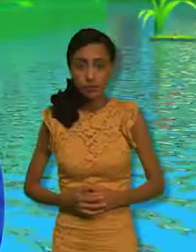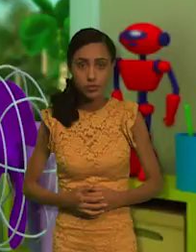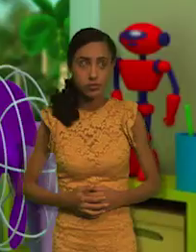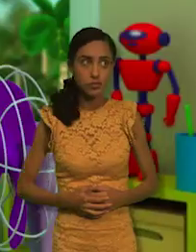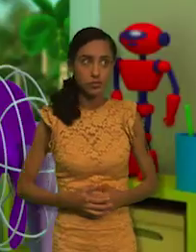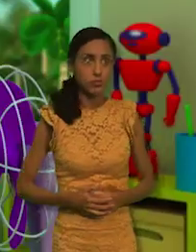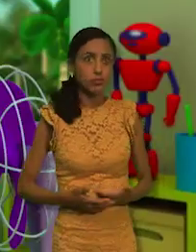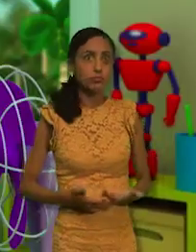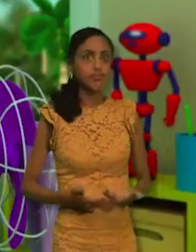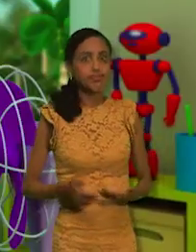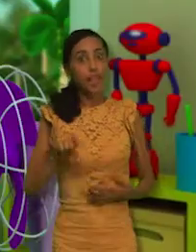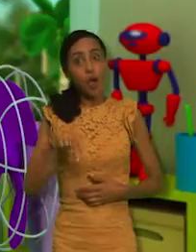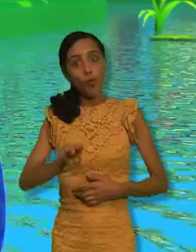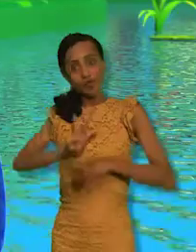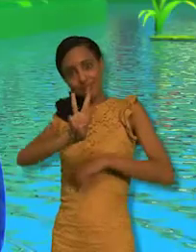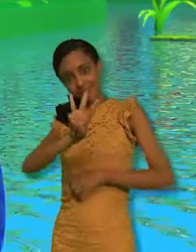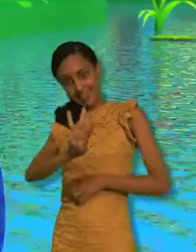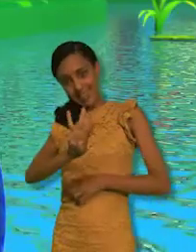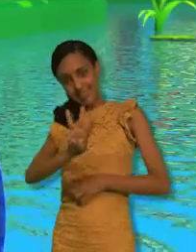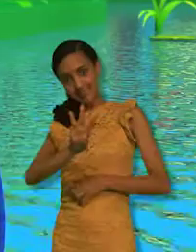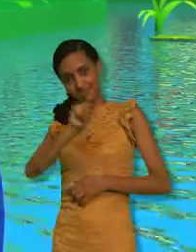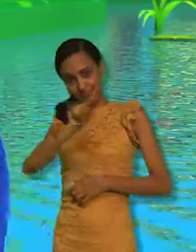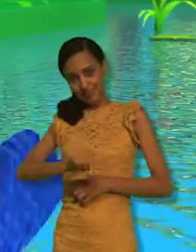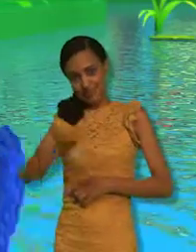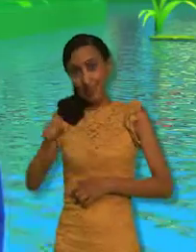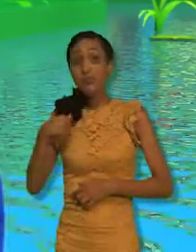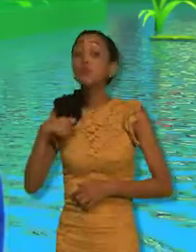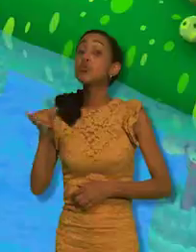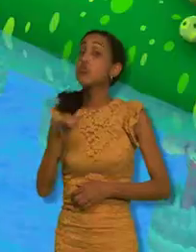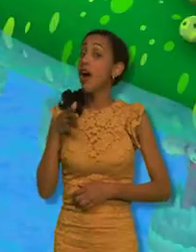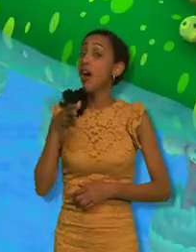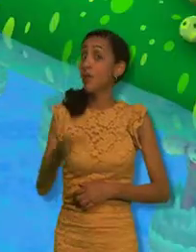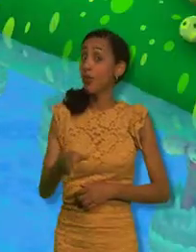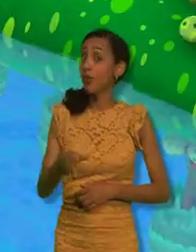¡Y ahora son tres! ¡Pues yo voy también!